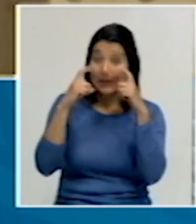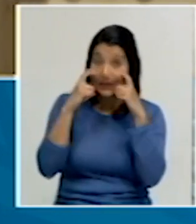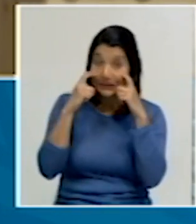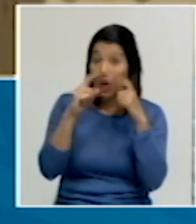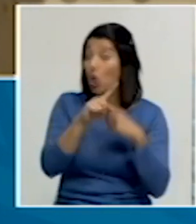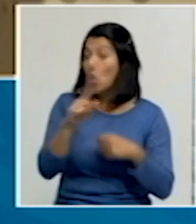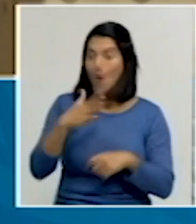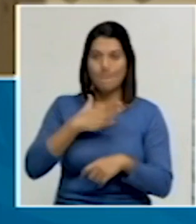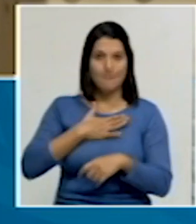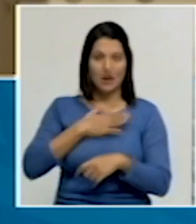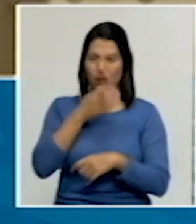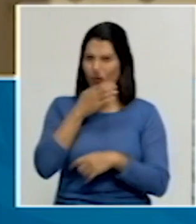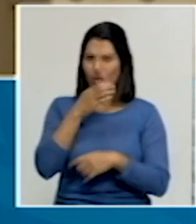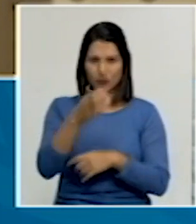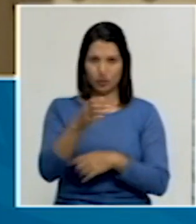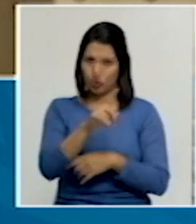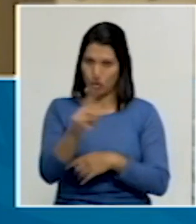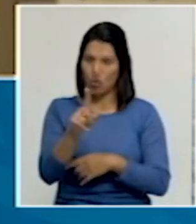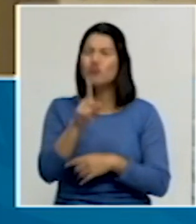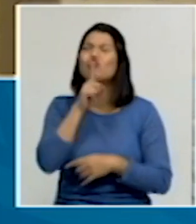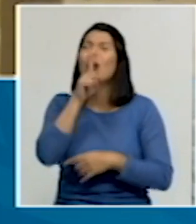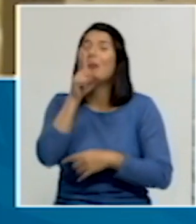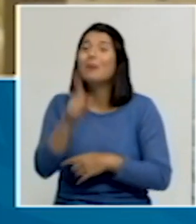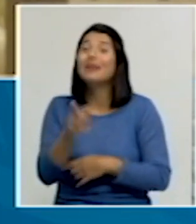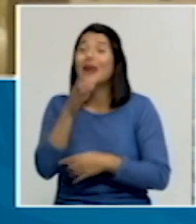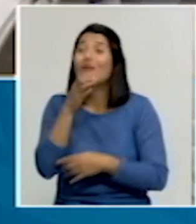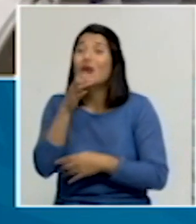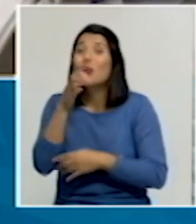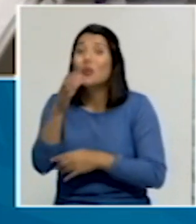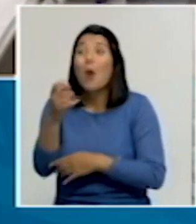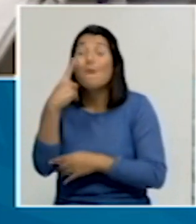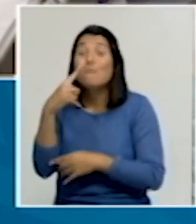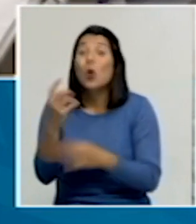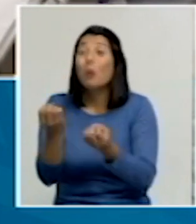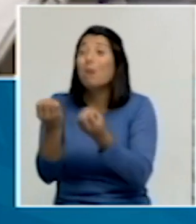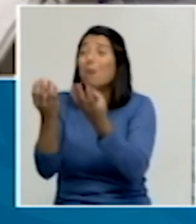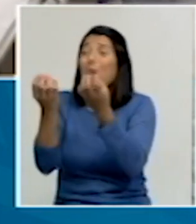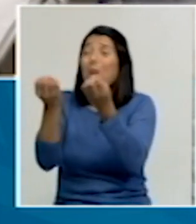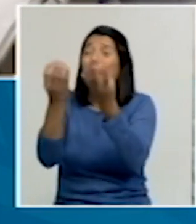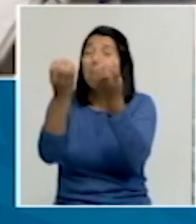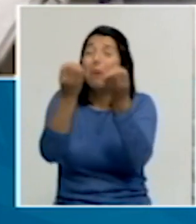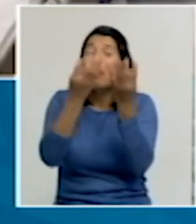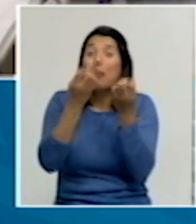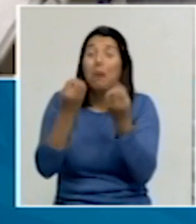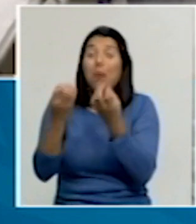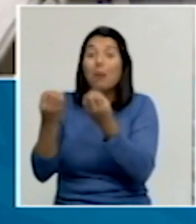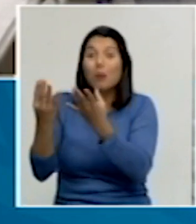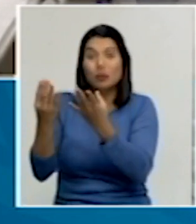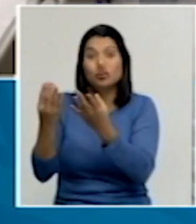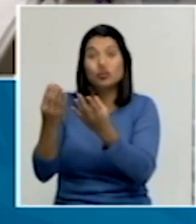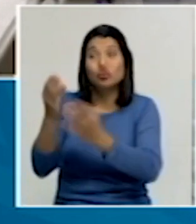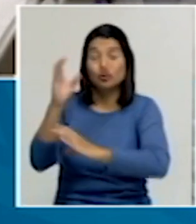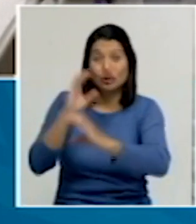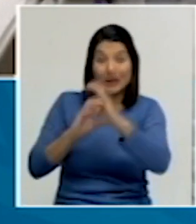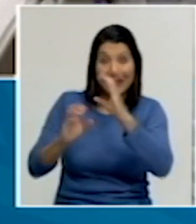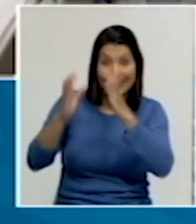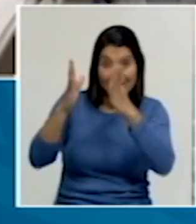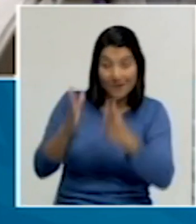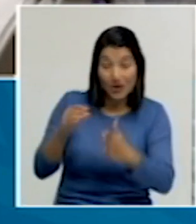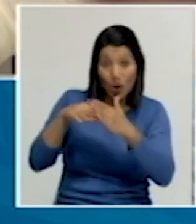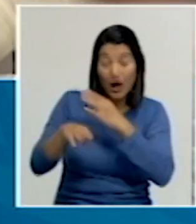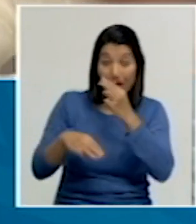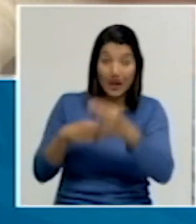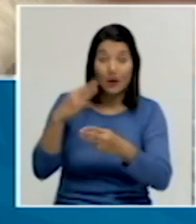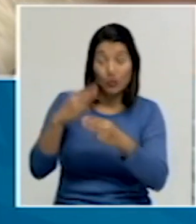mi recomendación, en realidad es la recomendación de miles y miles de científicos alrededor